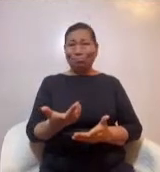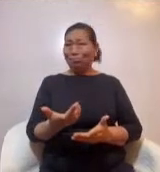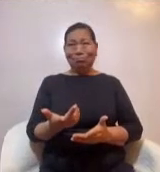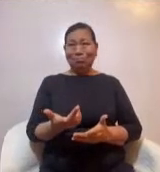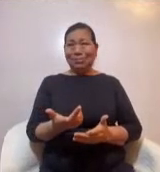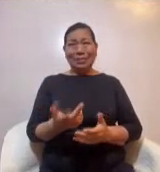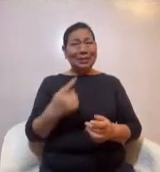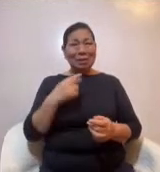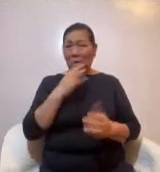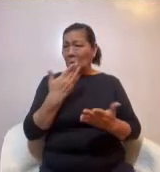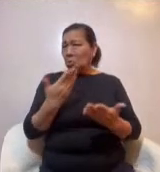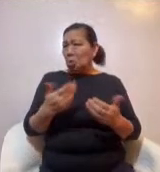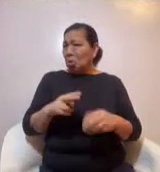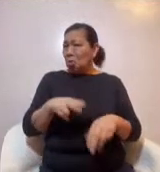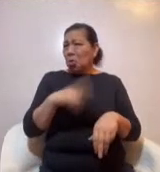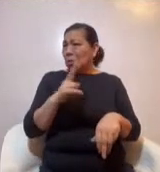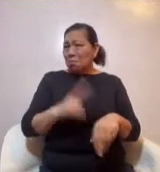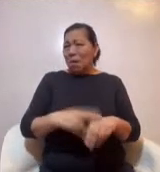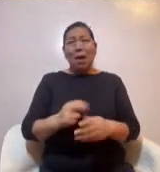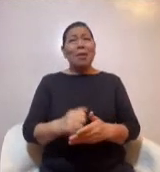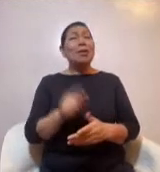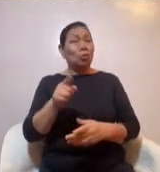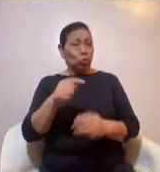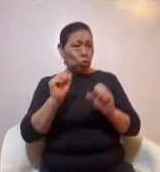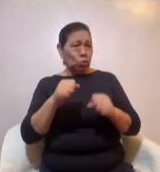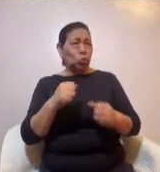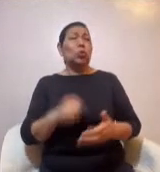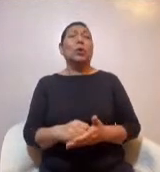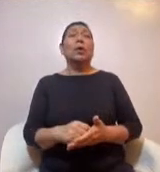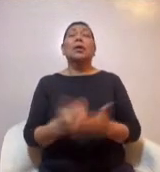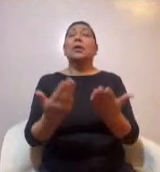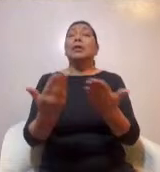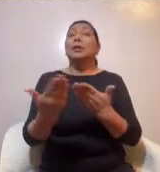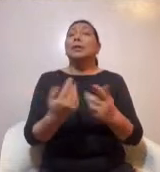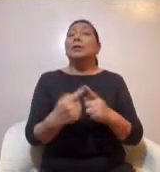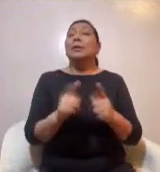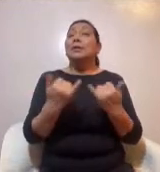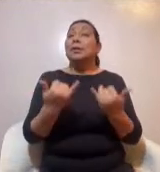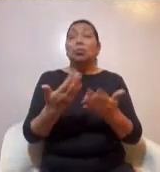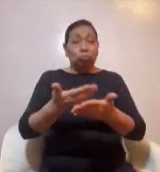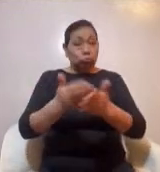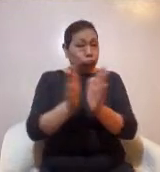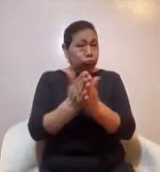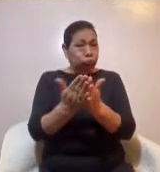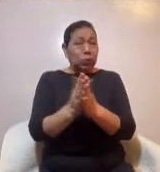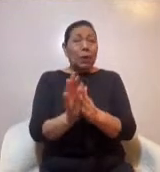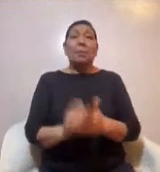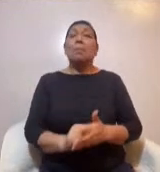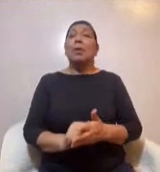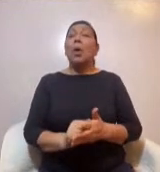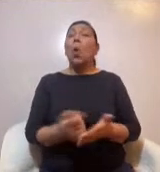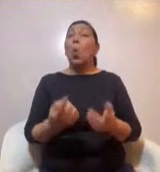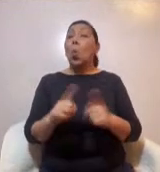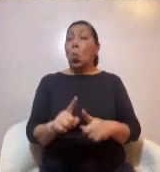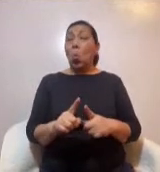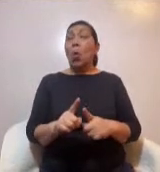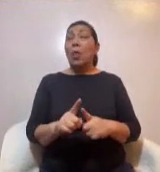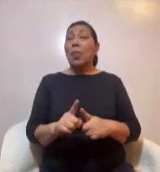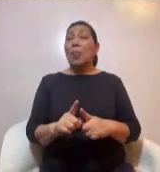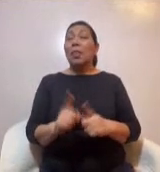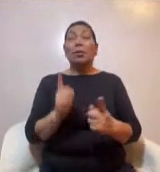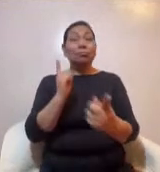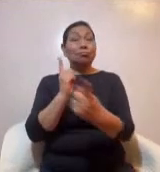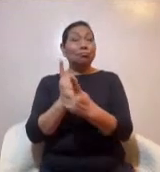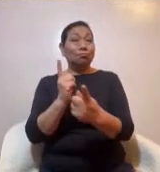una persona que estaba en situación de irregularidad, ¿no?, sino que efectivamente ella estaba regular, había hecho su documentación y a la